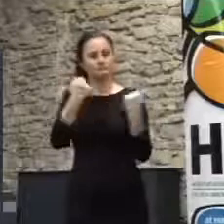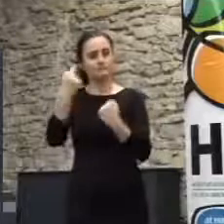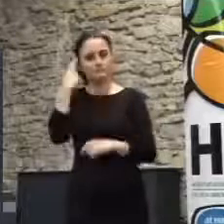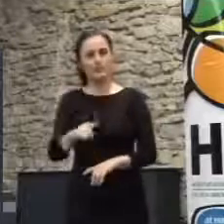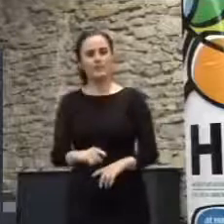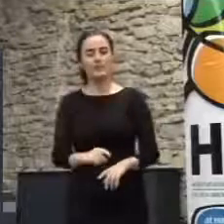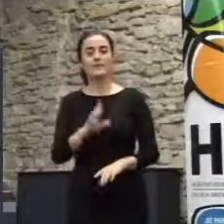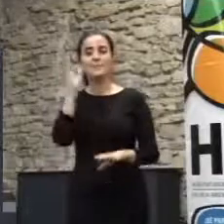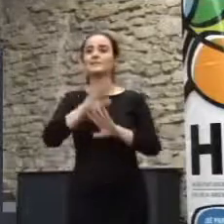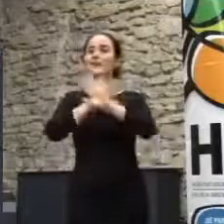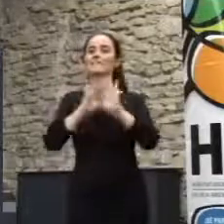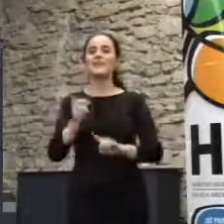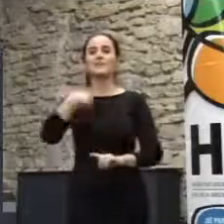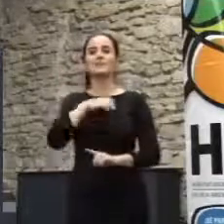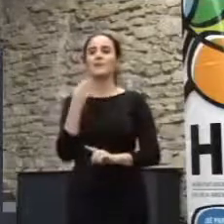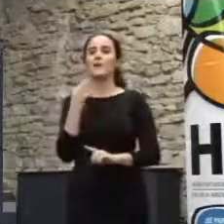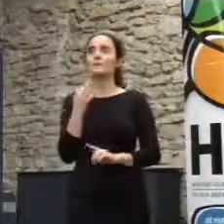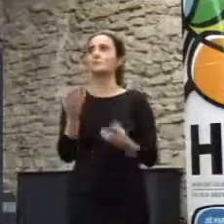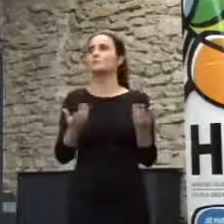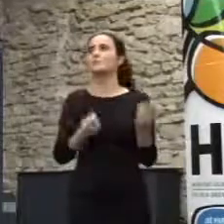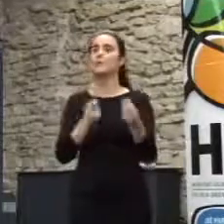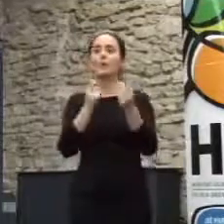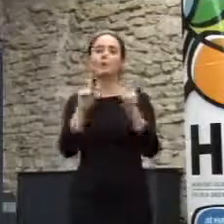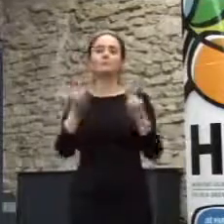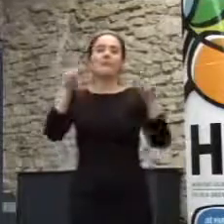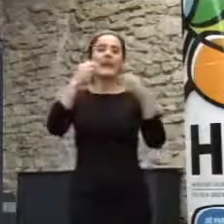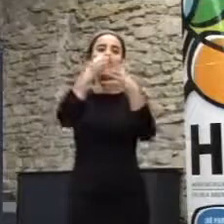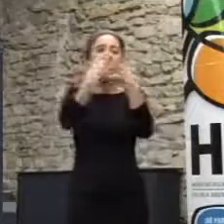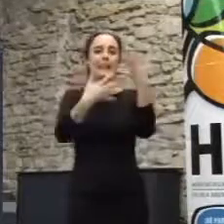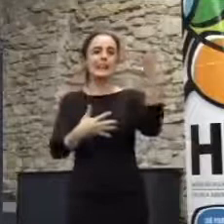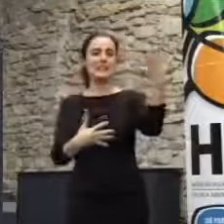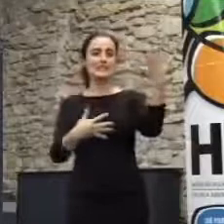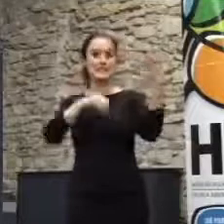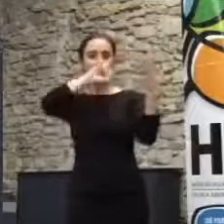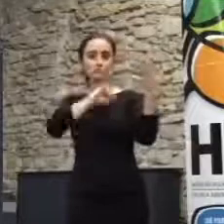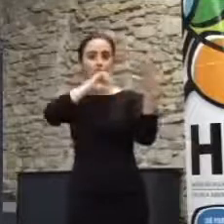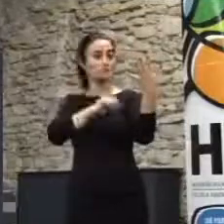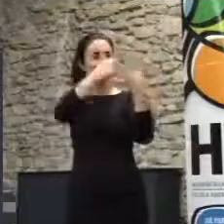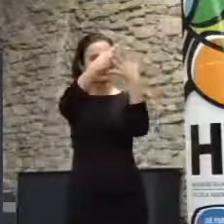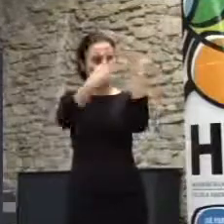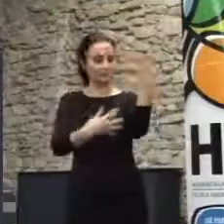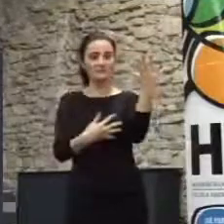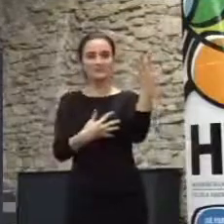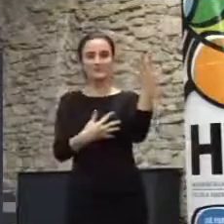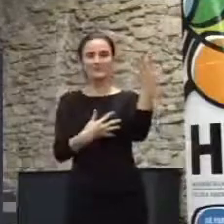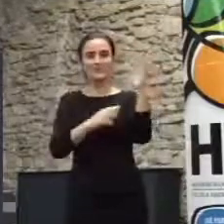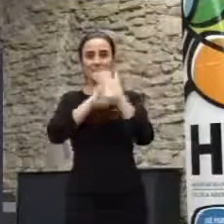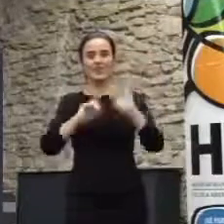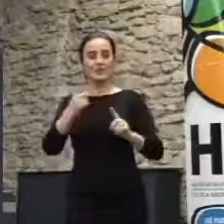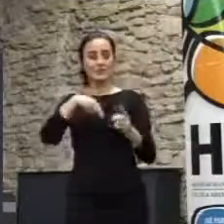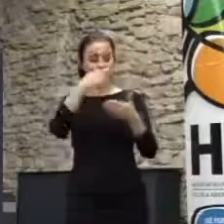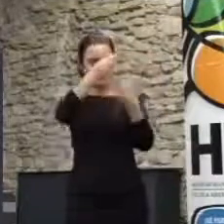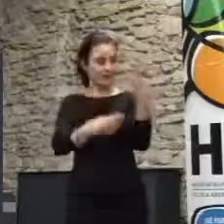todos tendremos que hacernos una especie de lista de favoritos con los que irnos